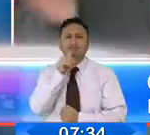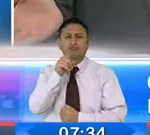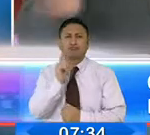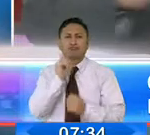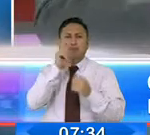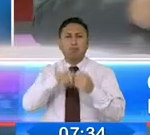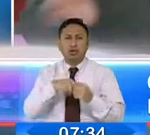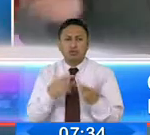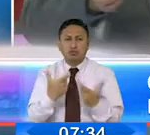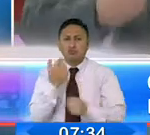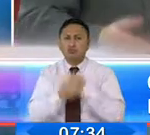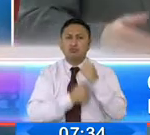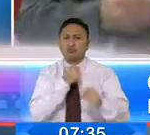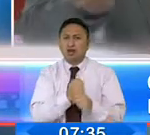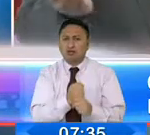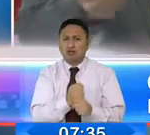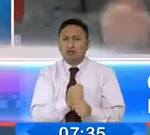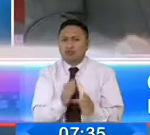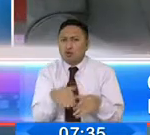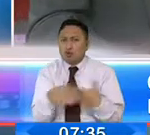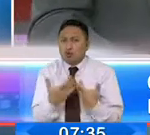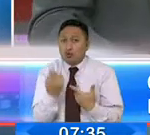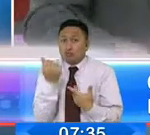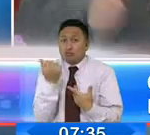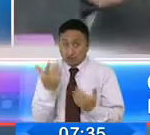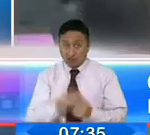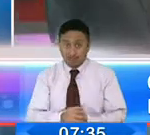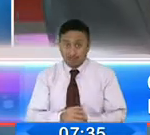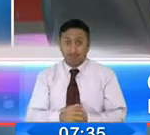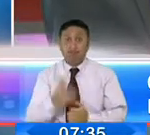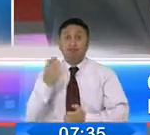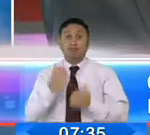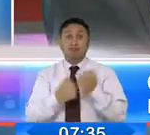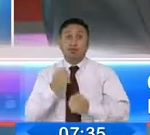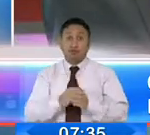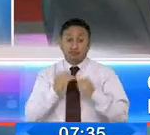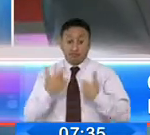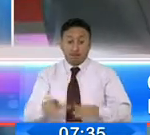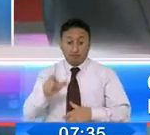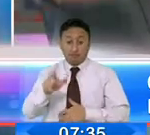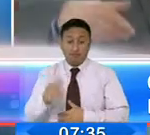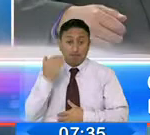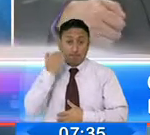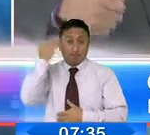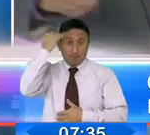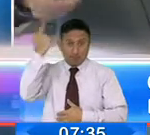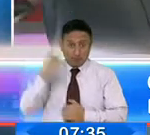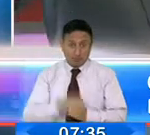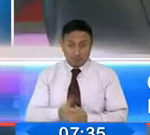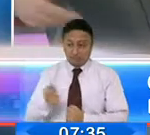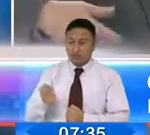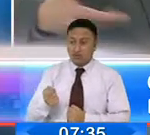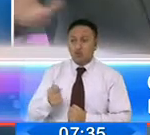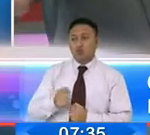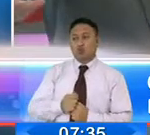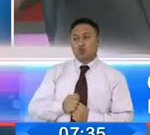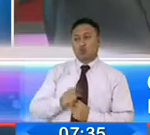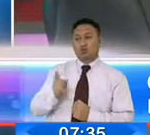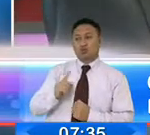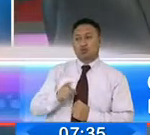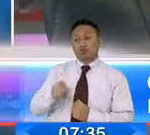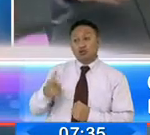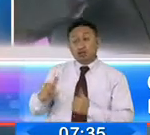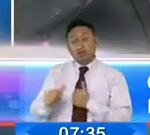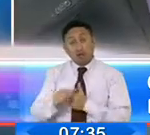¿Qué edades son los que se va a repartir? Porque el problema que se tiene es que cuando ya son adultos emprendedores no les dan la plata porque dicen que están ya